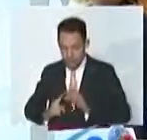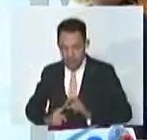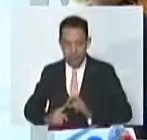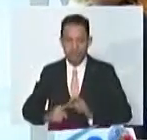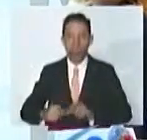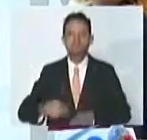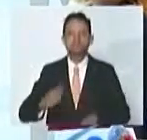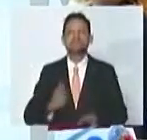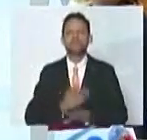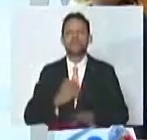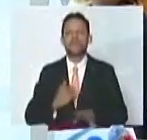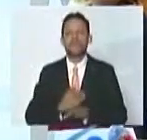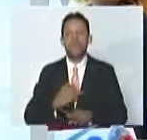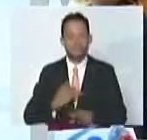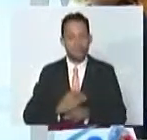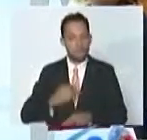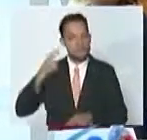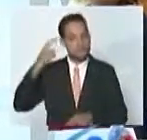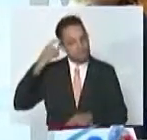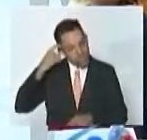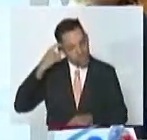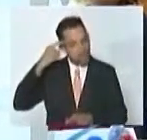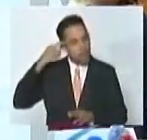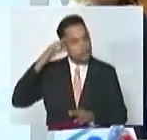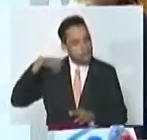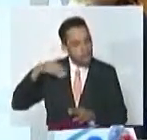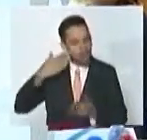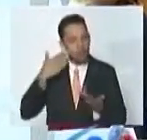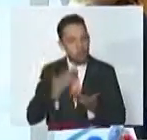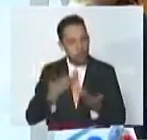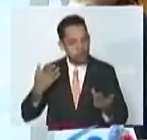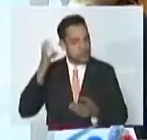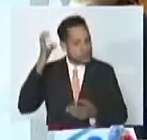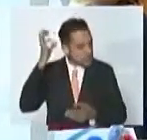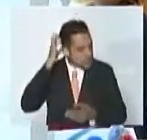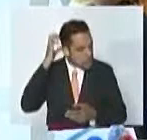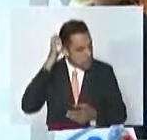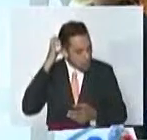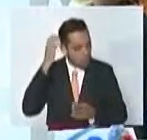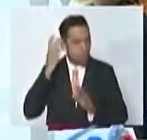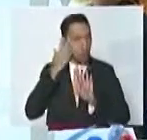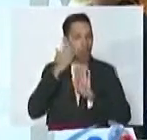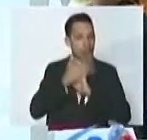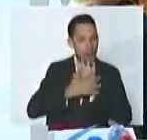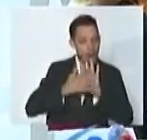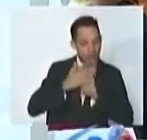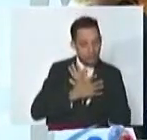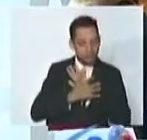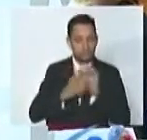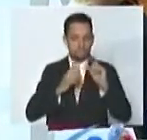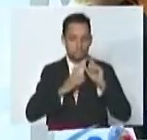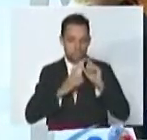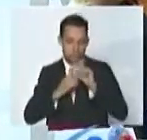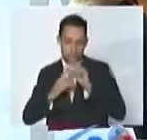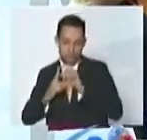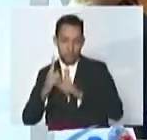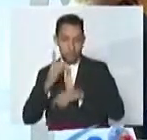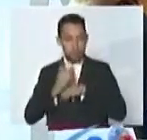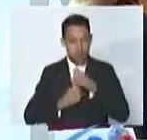retardo en el desarrollo del lenguaje como tal, porque el niño ya debe estar diciendo muchas palabras al